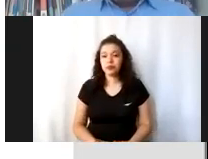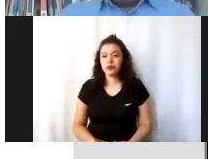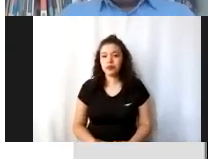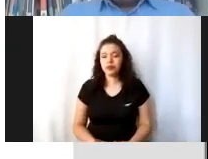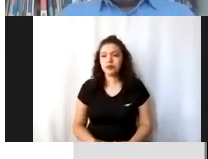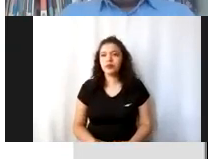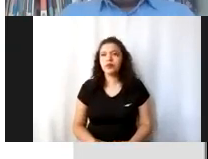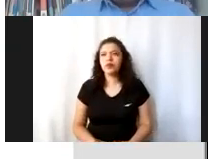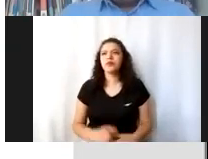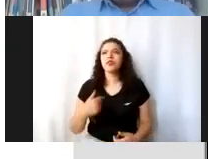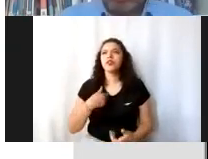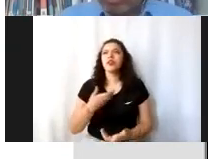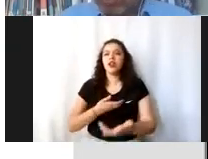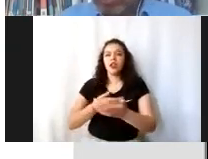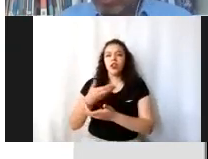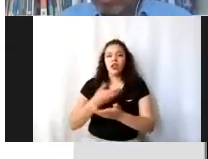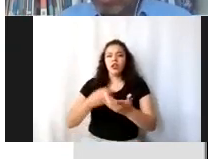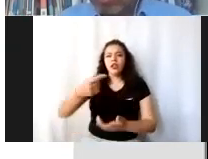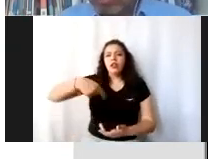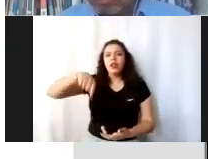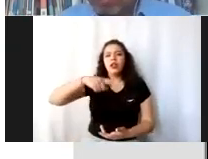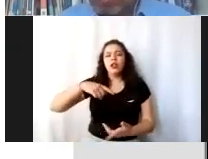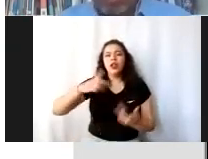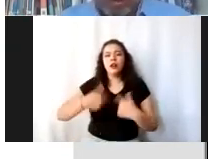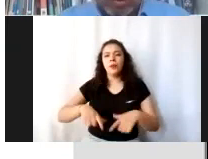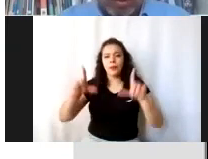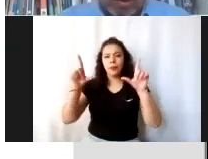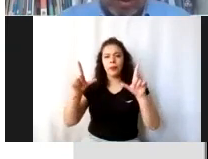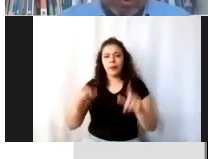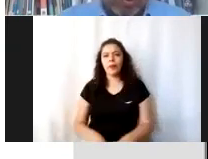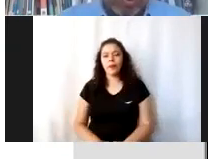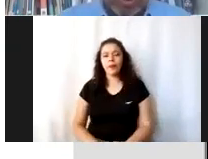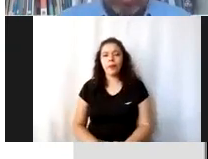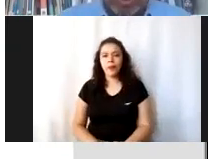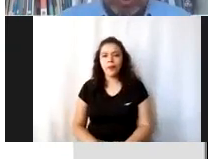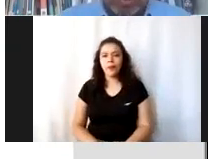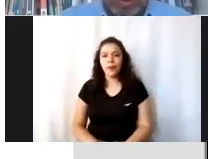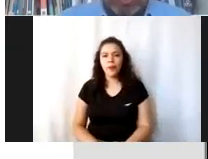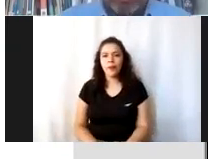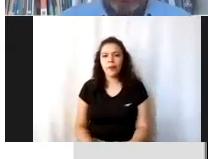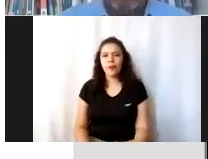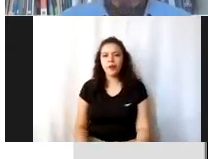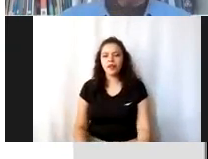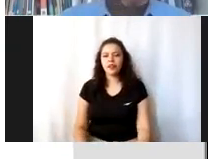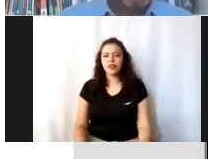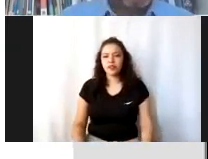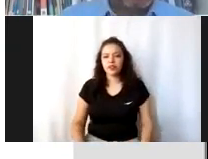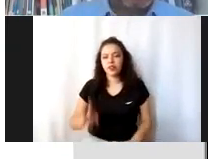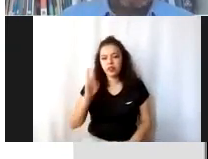Quiero compartir con ustedes una pantalla, pero estoy viendo cómo le hago para compartir.